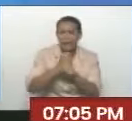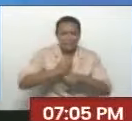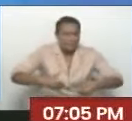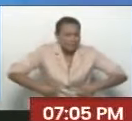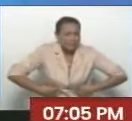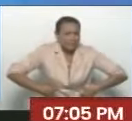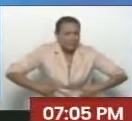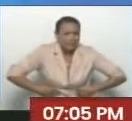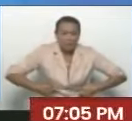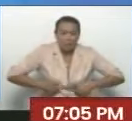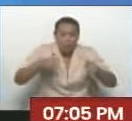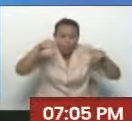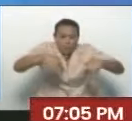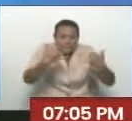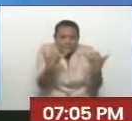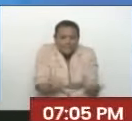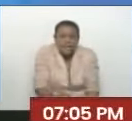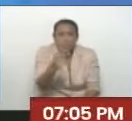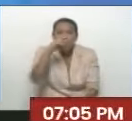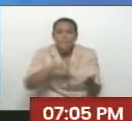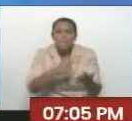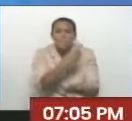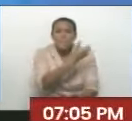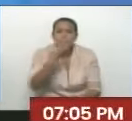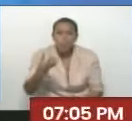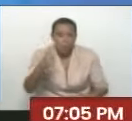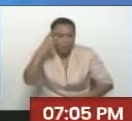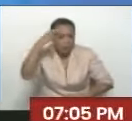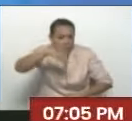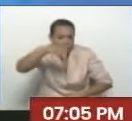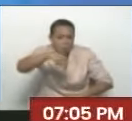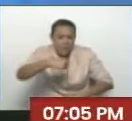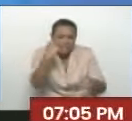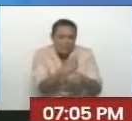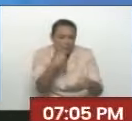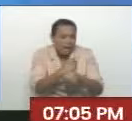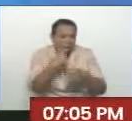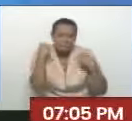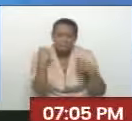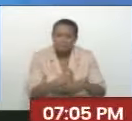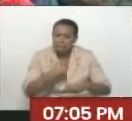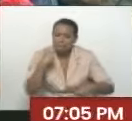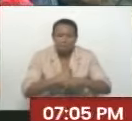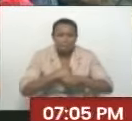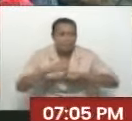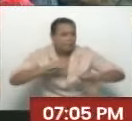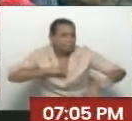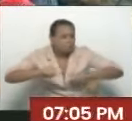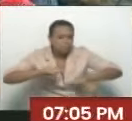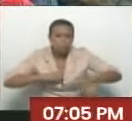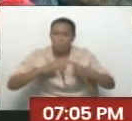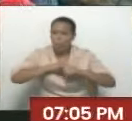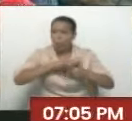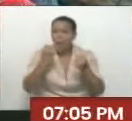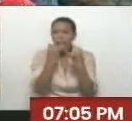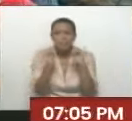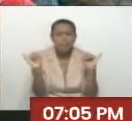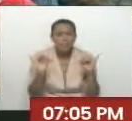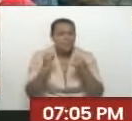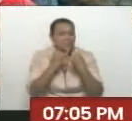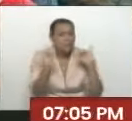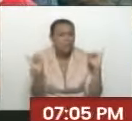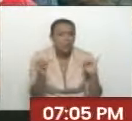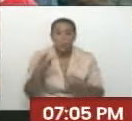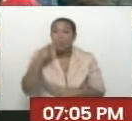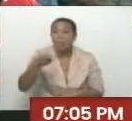intensamente el presente, el hoy. El hoy. independencia plena del país en